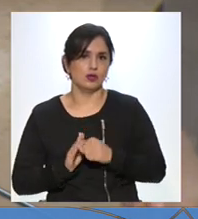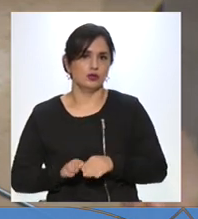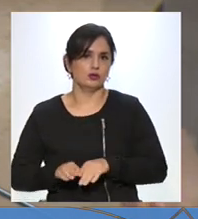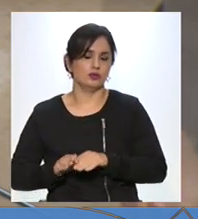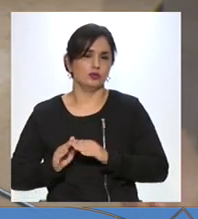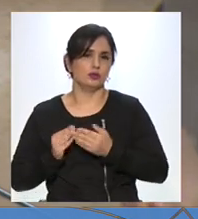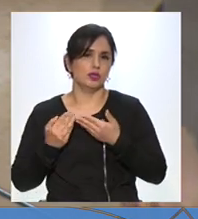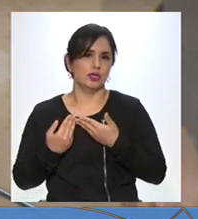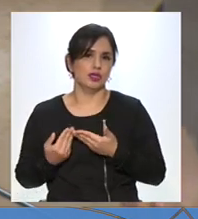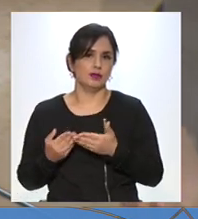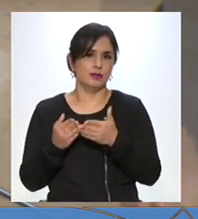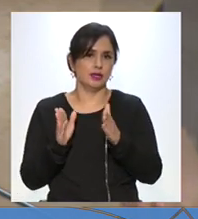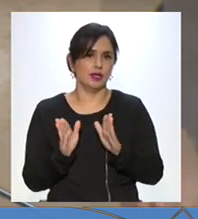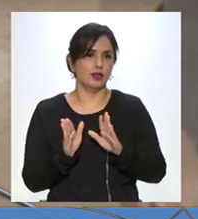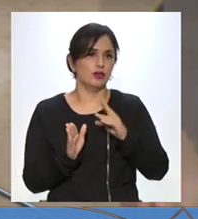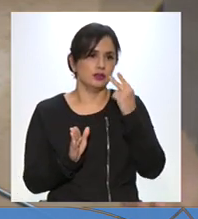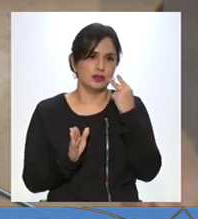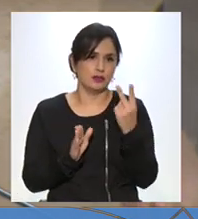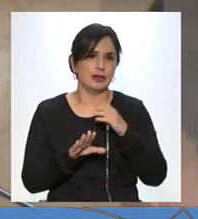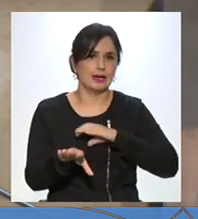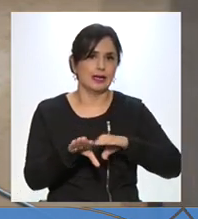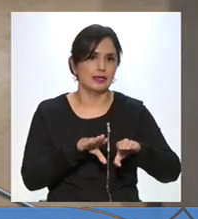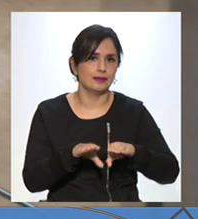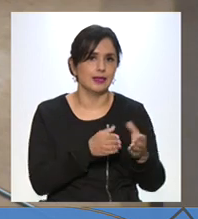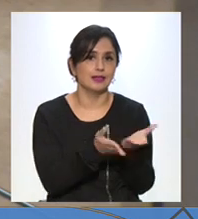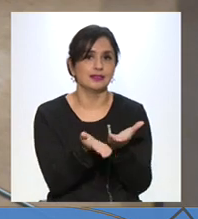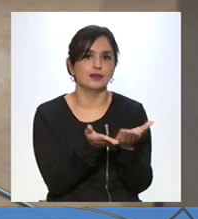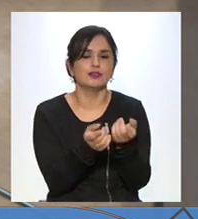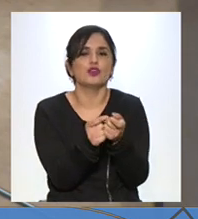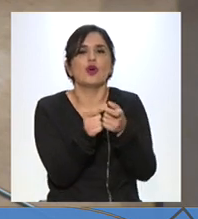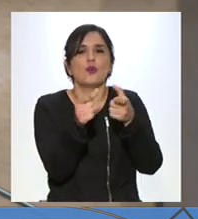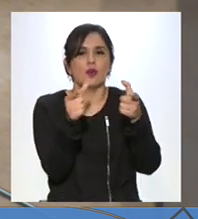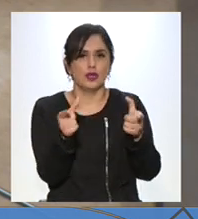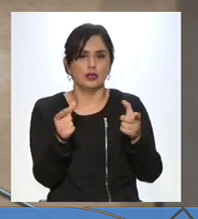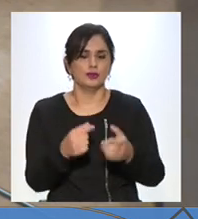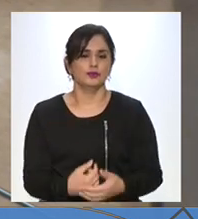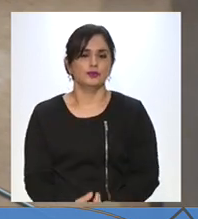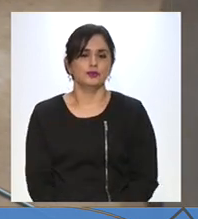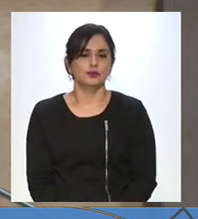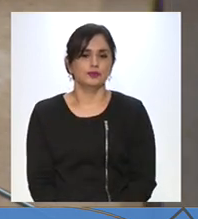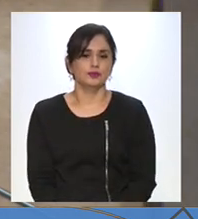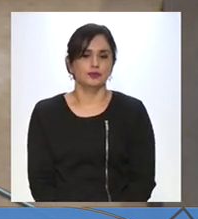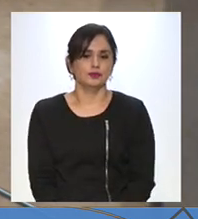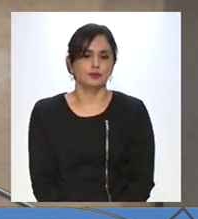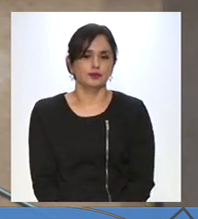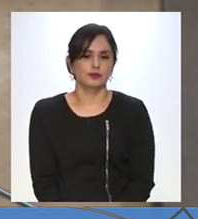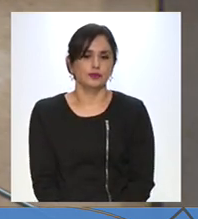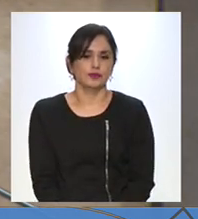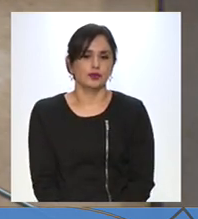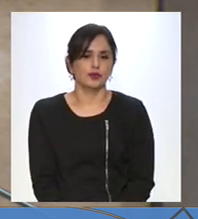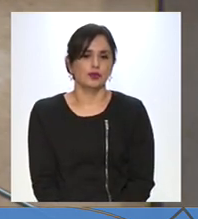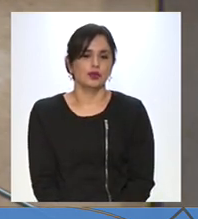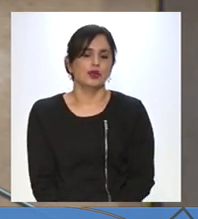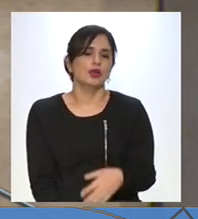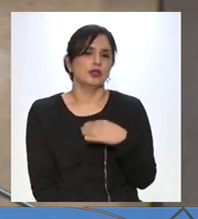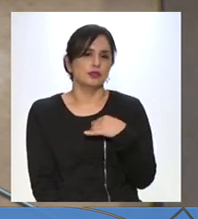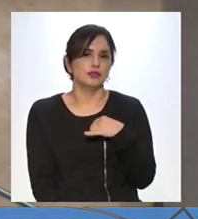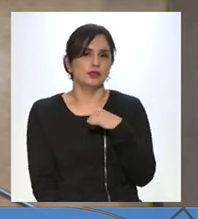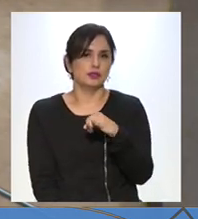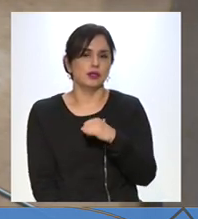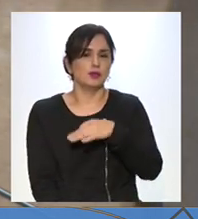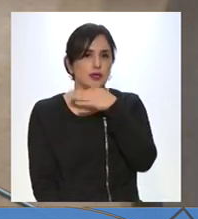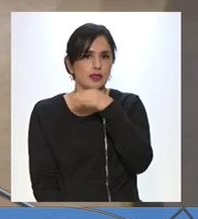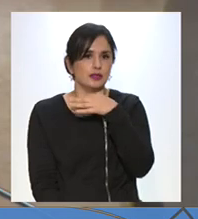eso es especialmente notorio en el caso de las actividades de servicio. Así que ese es un dato que, más allá de que siempre hablamos de